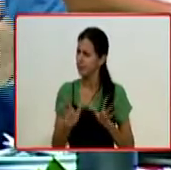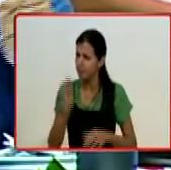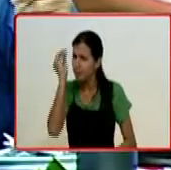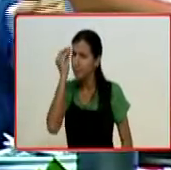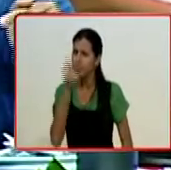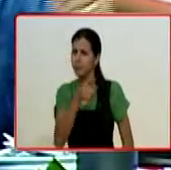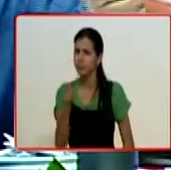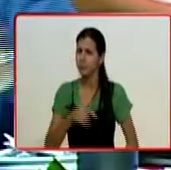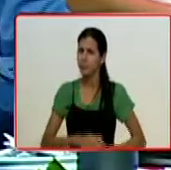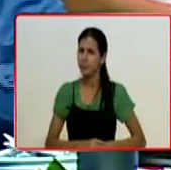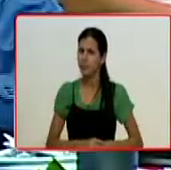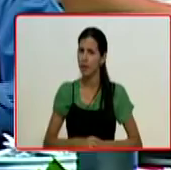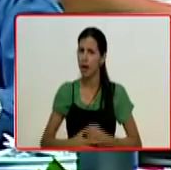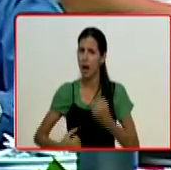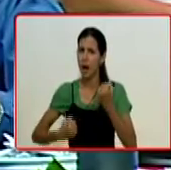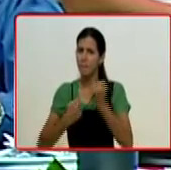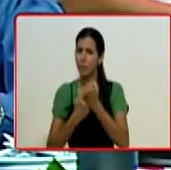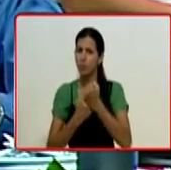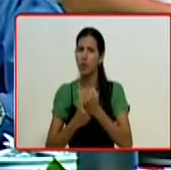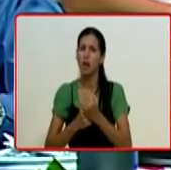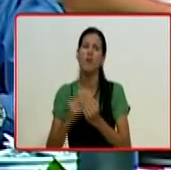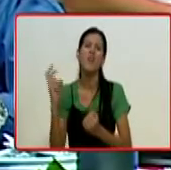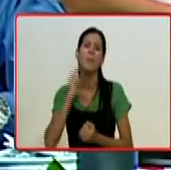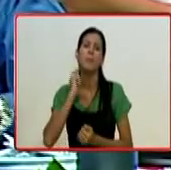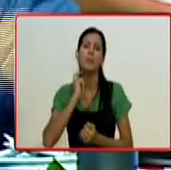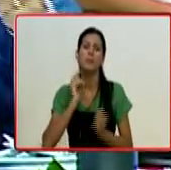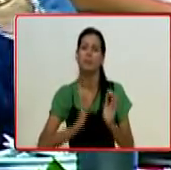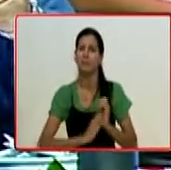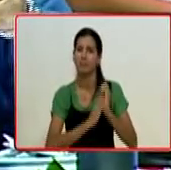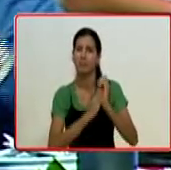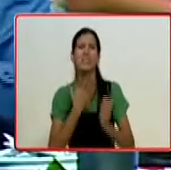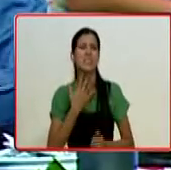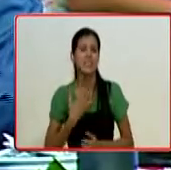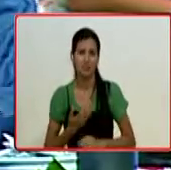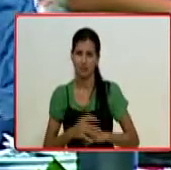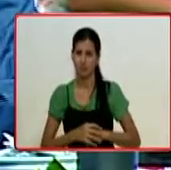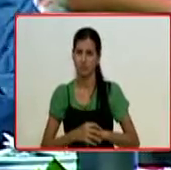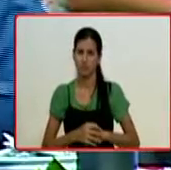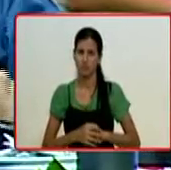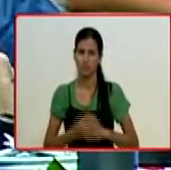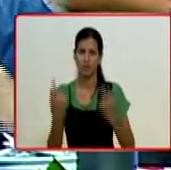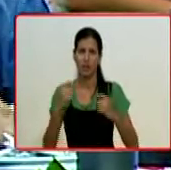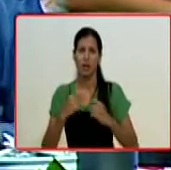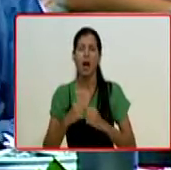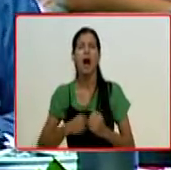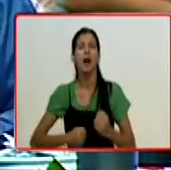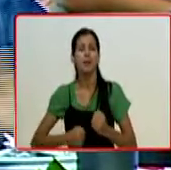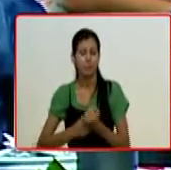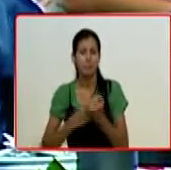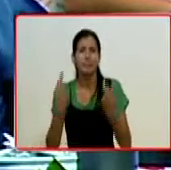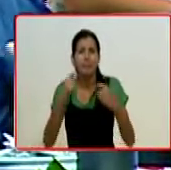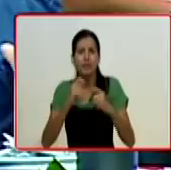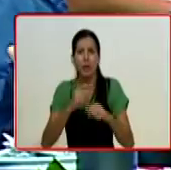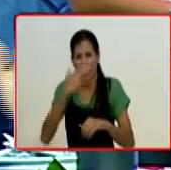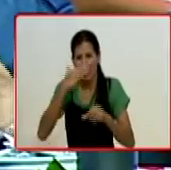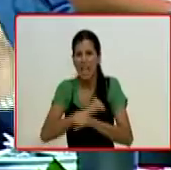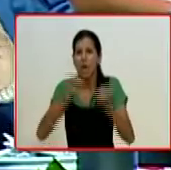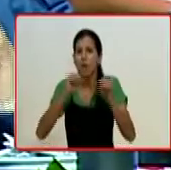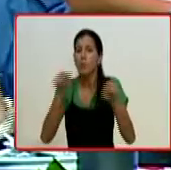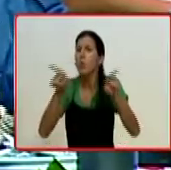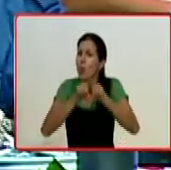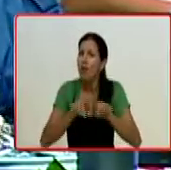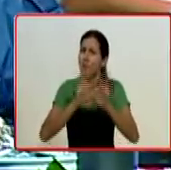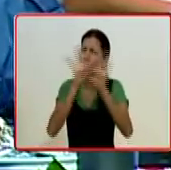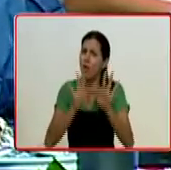Como salen a apoyar a los vampiros que planifican atentados terroristas hoy, igual. Es la misma lucha, es la